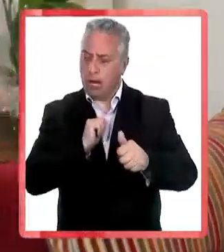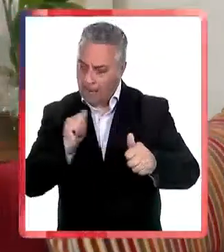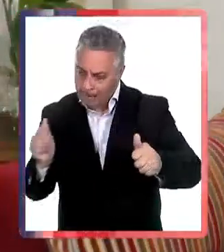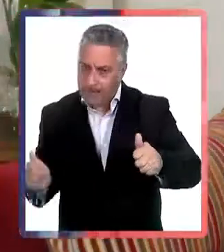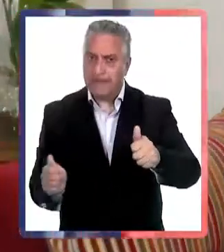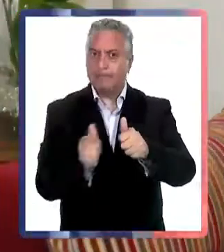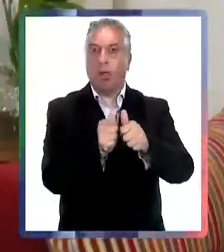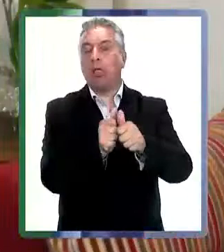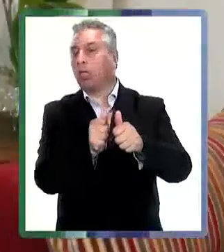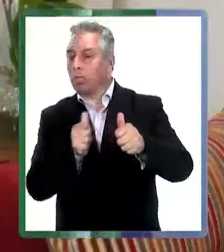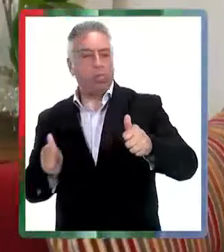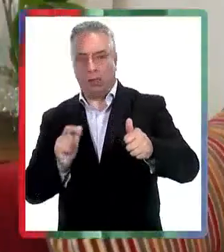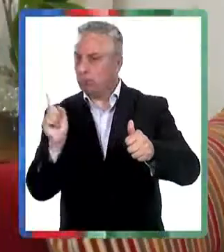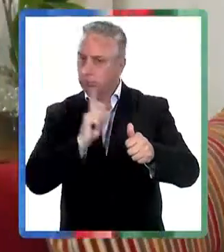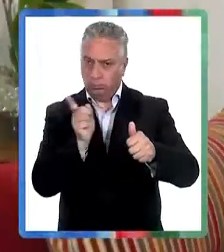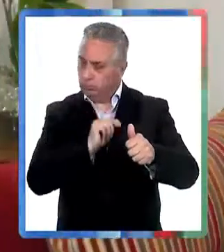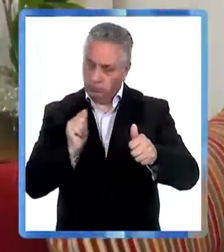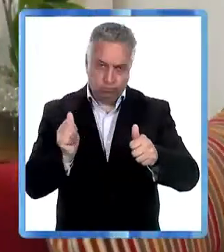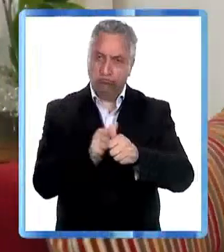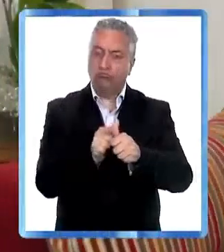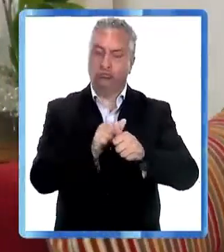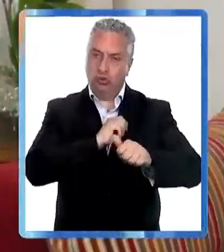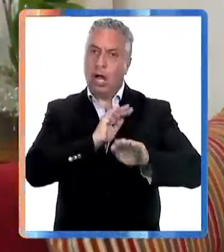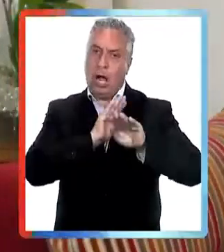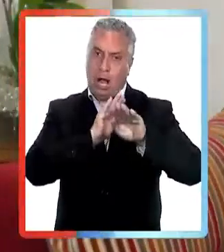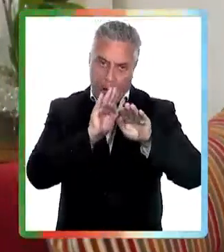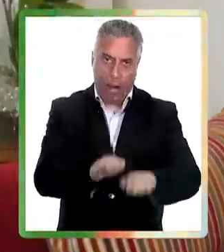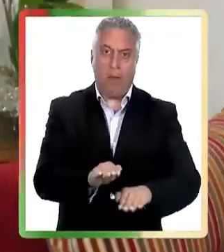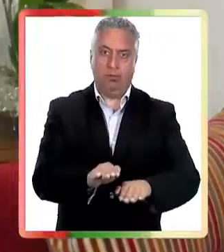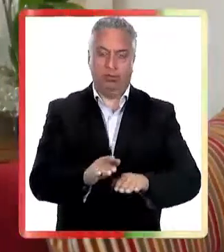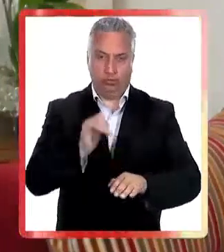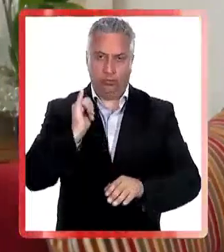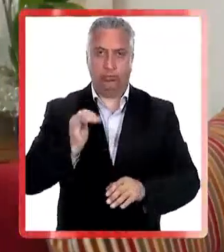acompañamiento vamos a seguir con todas esas